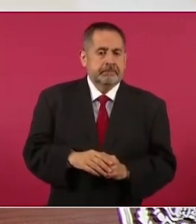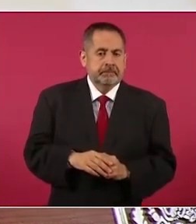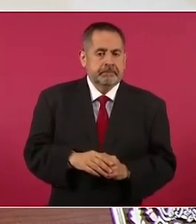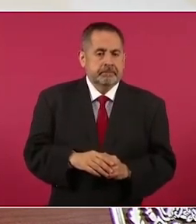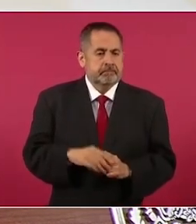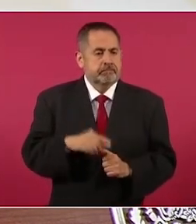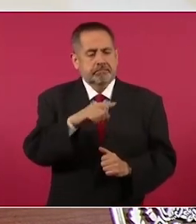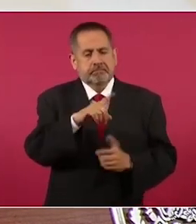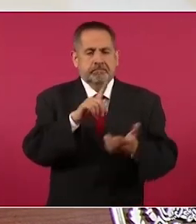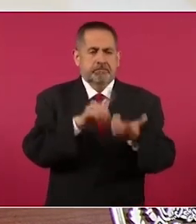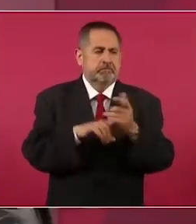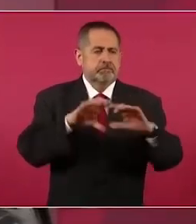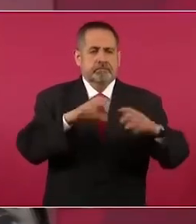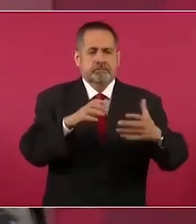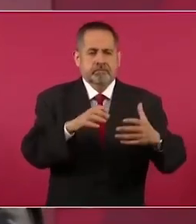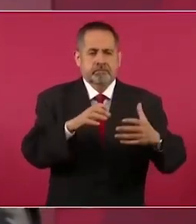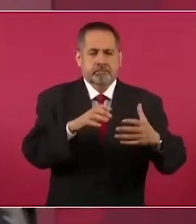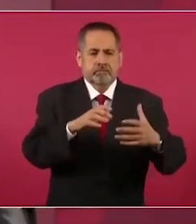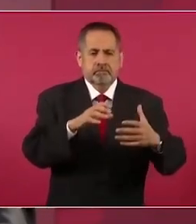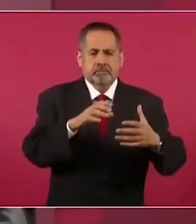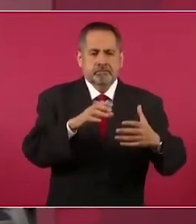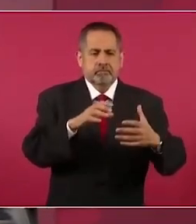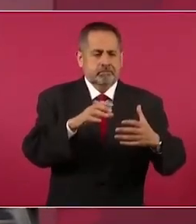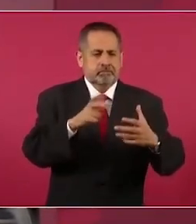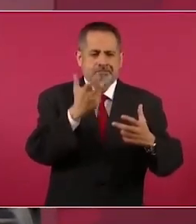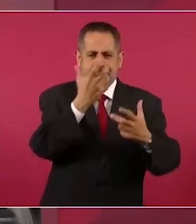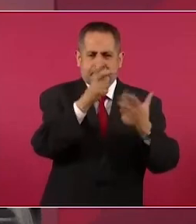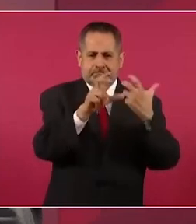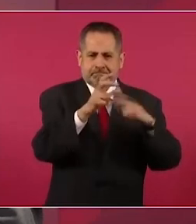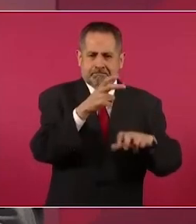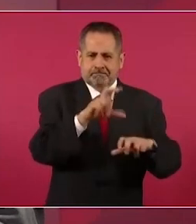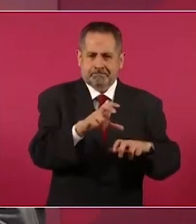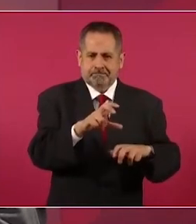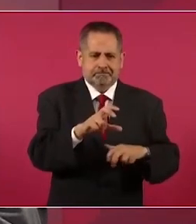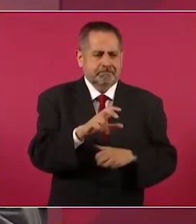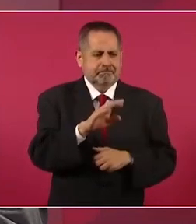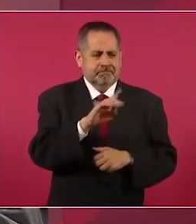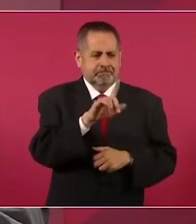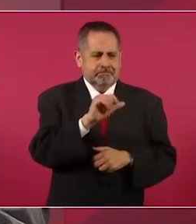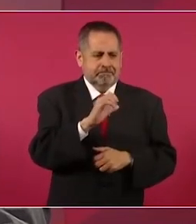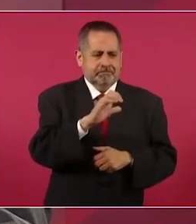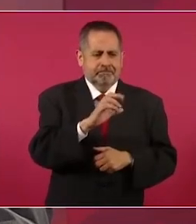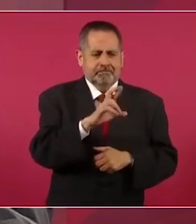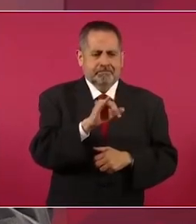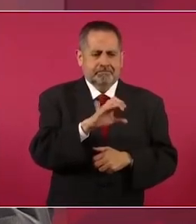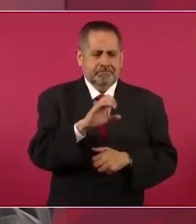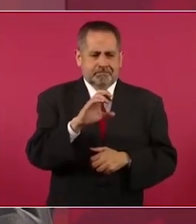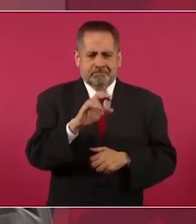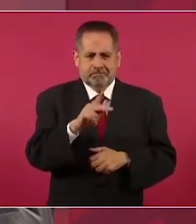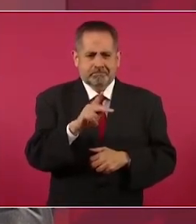de un fondo de inversiones, BlackRock,